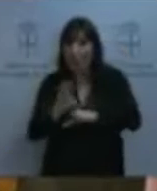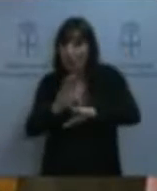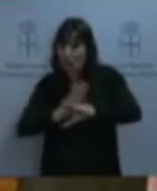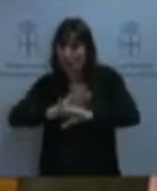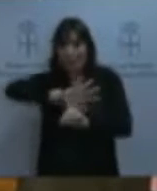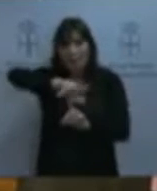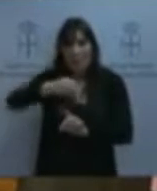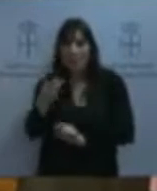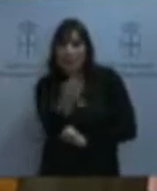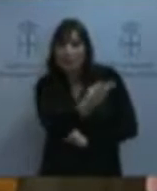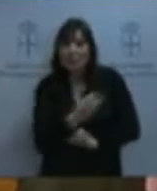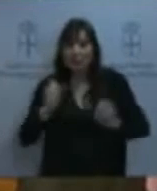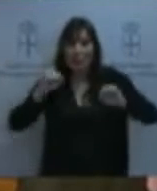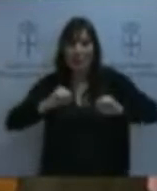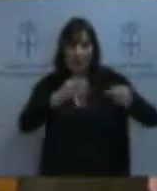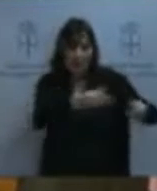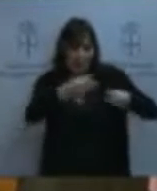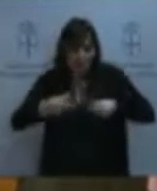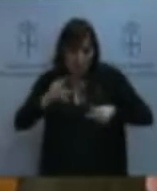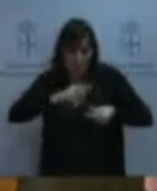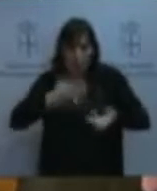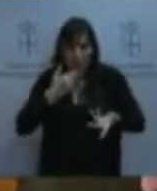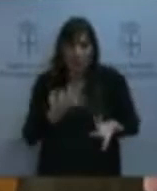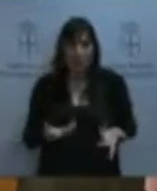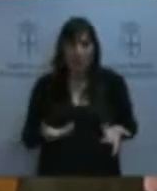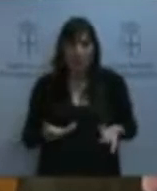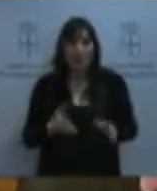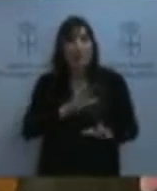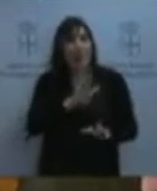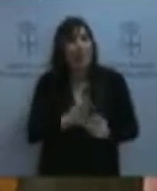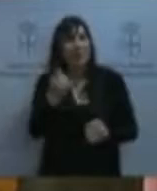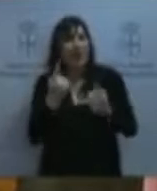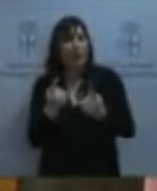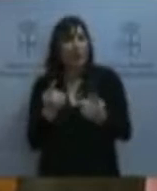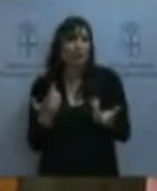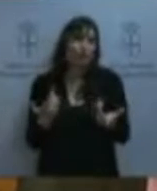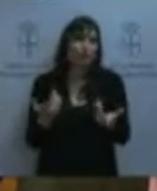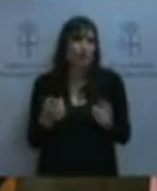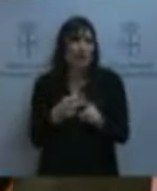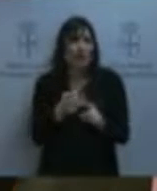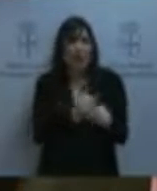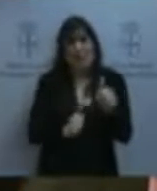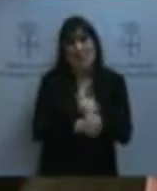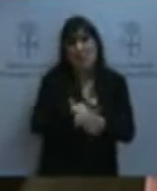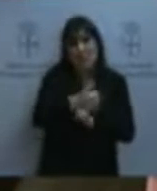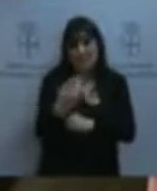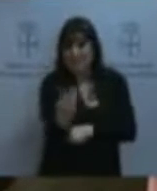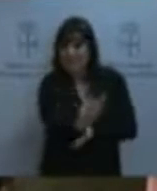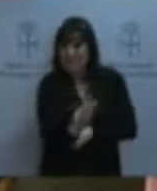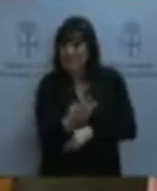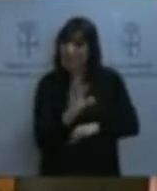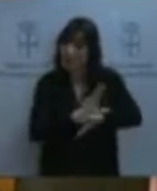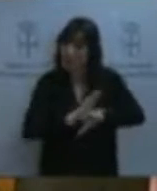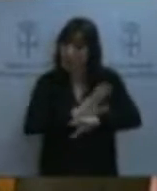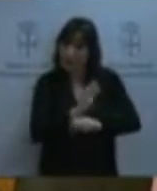que hay quien pone más huevos en la cesta entre las tres entidades y no es precisamente su consejería. Por otra parte, existe